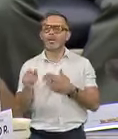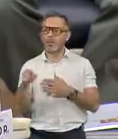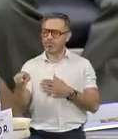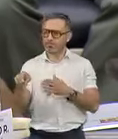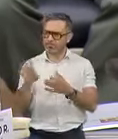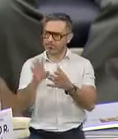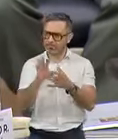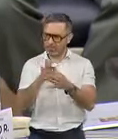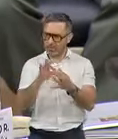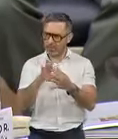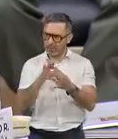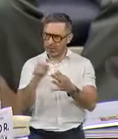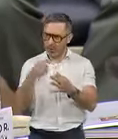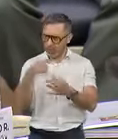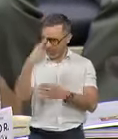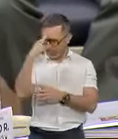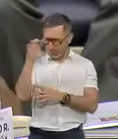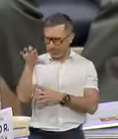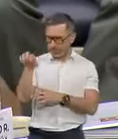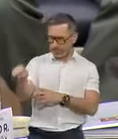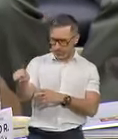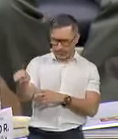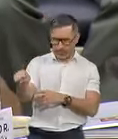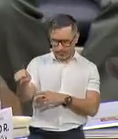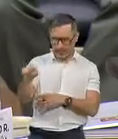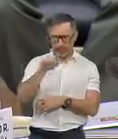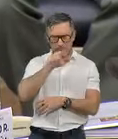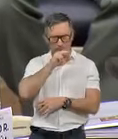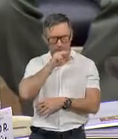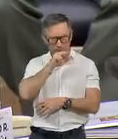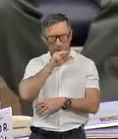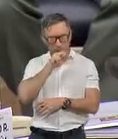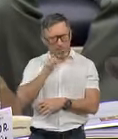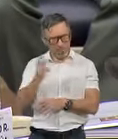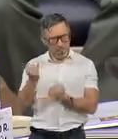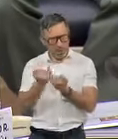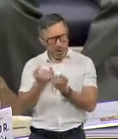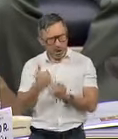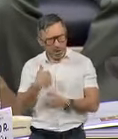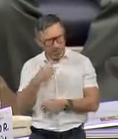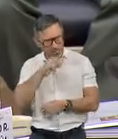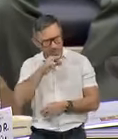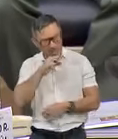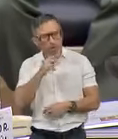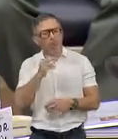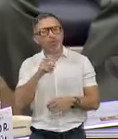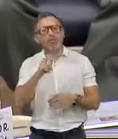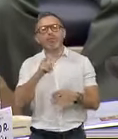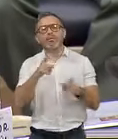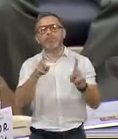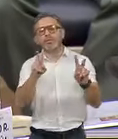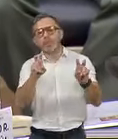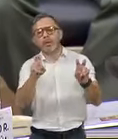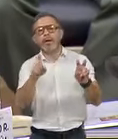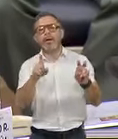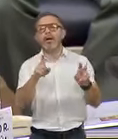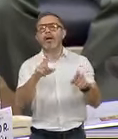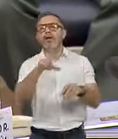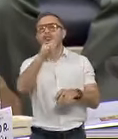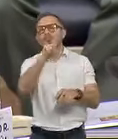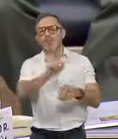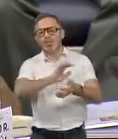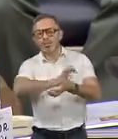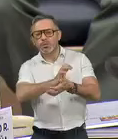yo compartiría sobre el tema de la discriminación y la violencia contra las mujeres. O sea, acabamos de celebrar